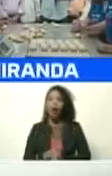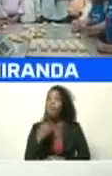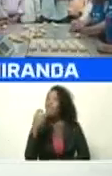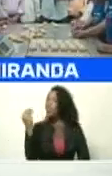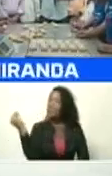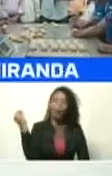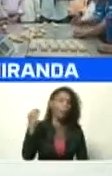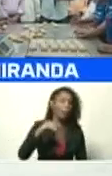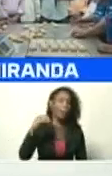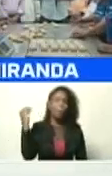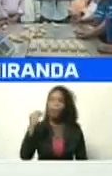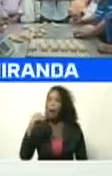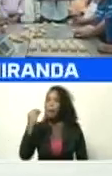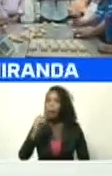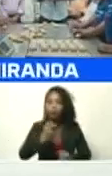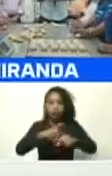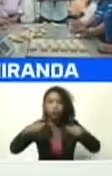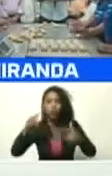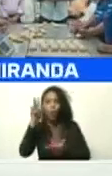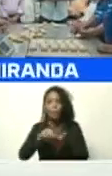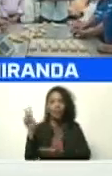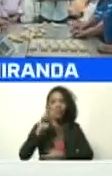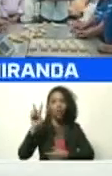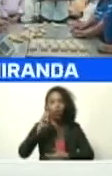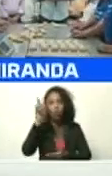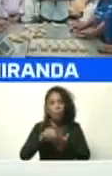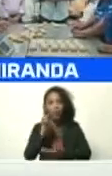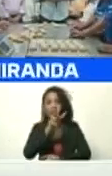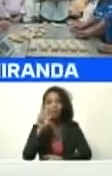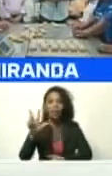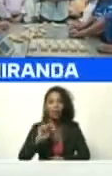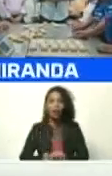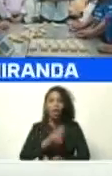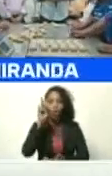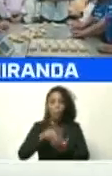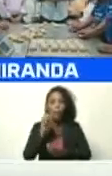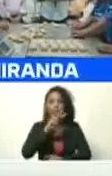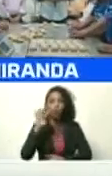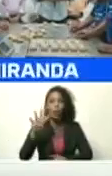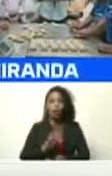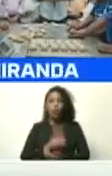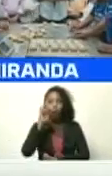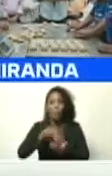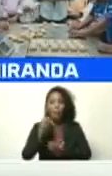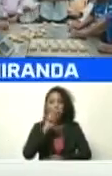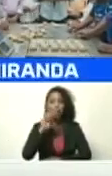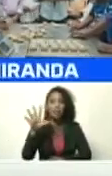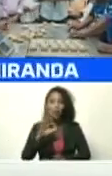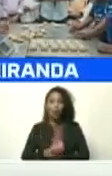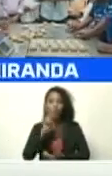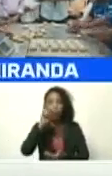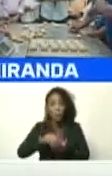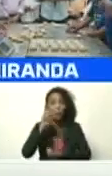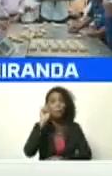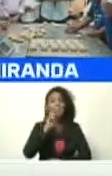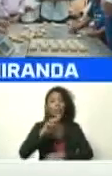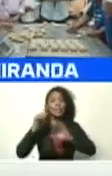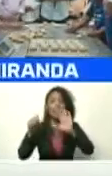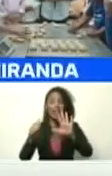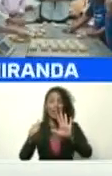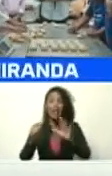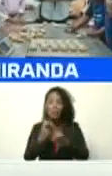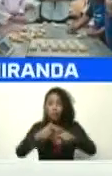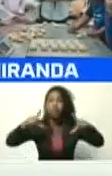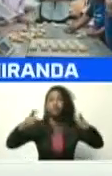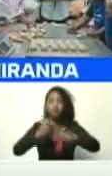todavía crecer 2022, 2023, 2024, 2025, 2026, crecer,